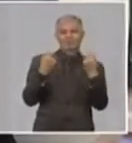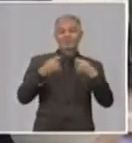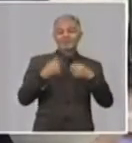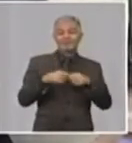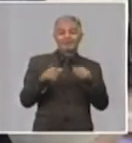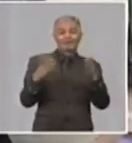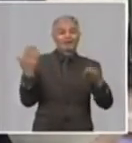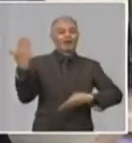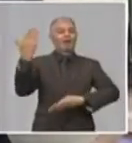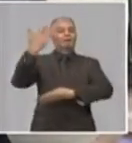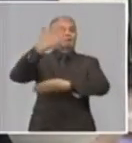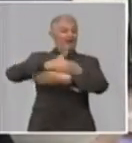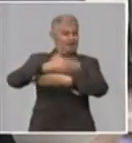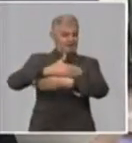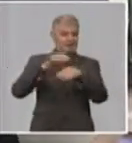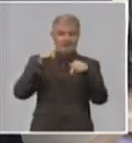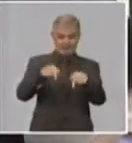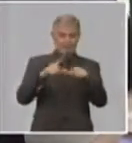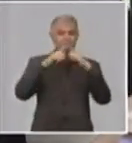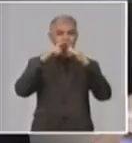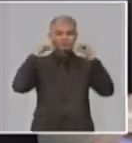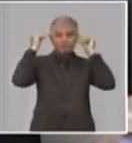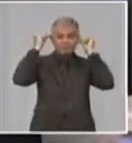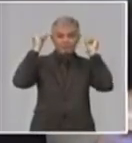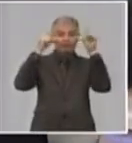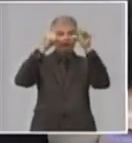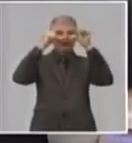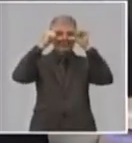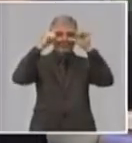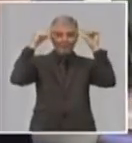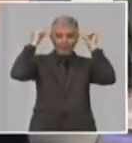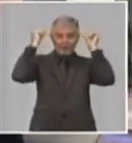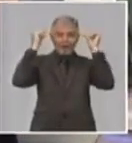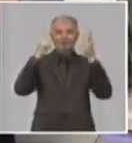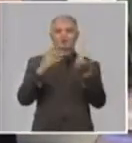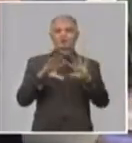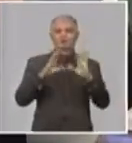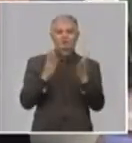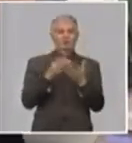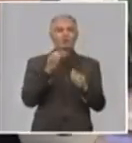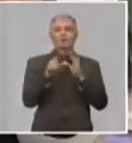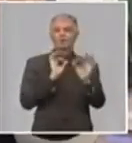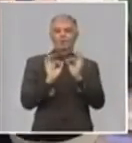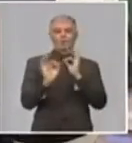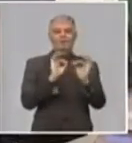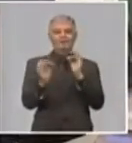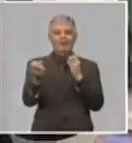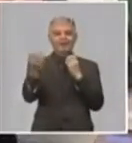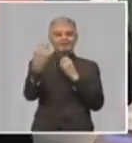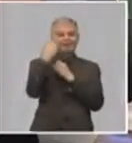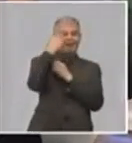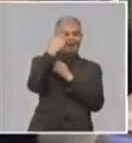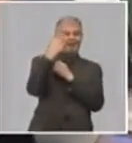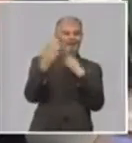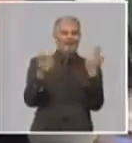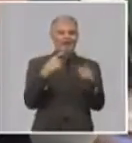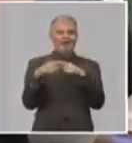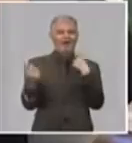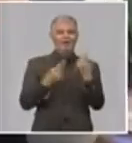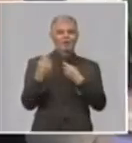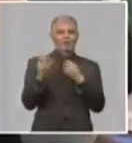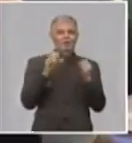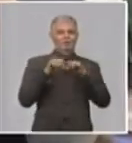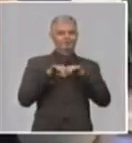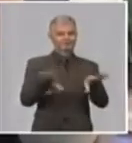además esta barrera, nasobuco y espejuelo. Nasobuco y espejuelo que tratan de proteger las entradas que el virus tiene. Incluso si